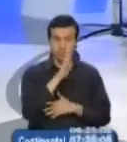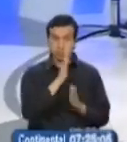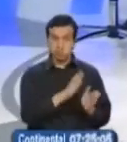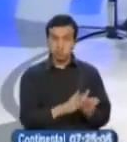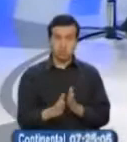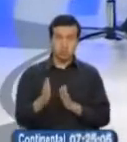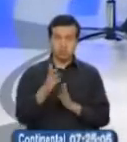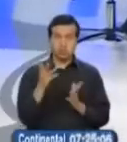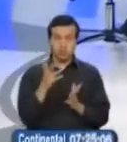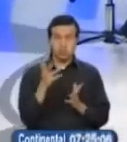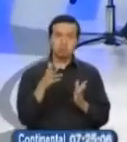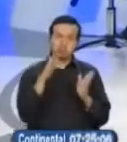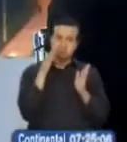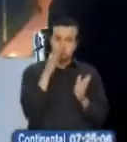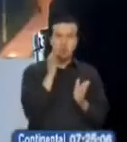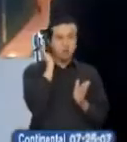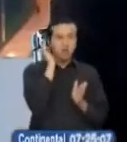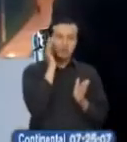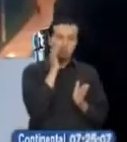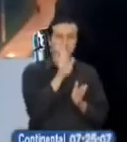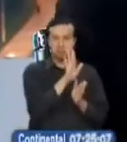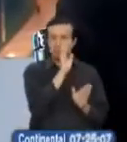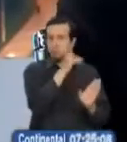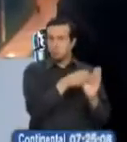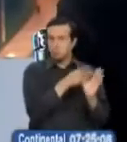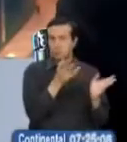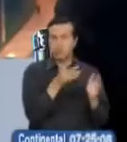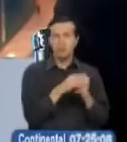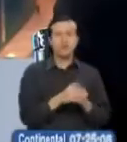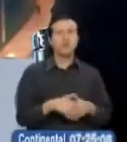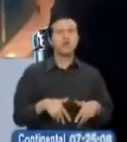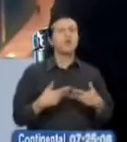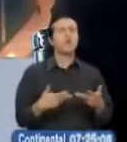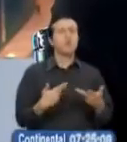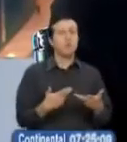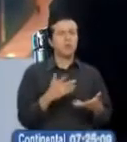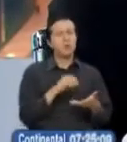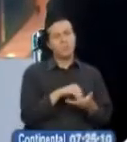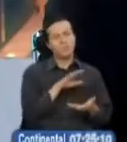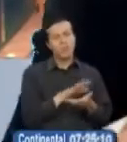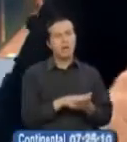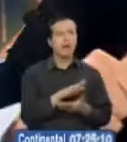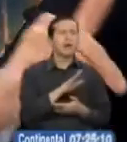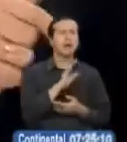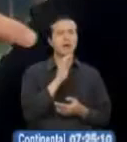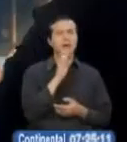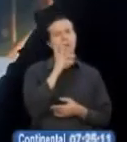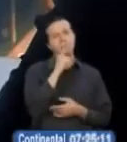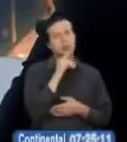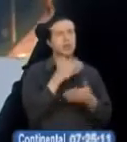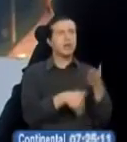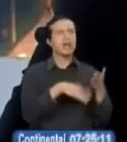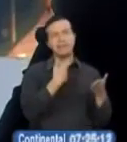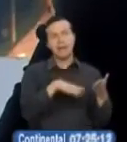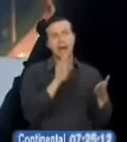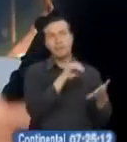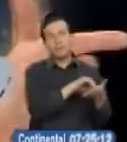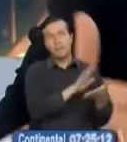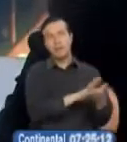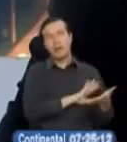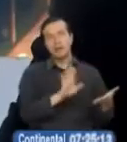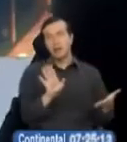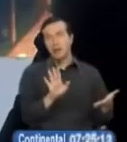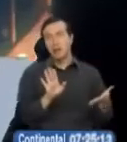de la política pública. Pero el tema es, ¿cómo evitar que esto quede en la teorización de una buena intención y